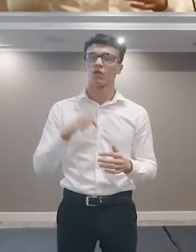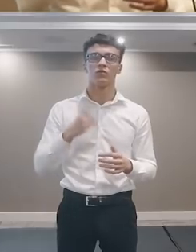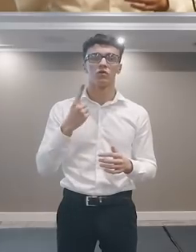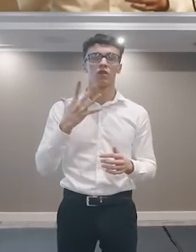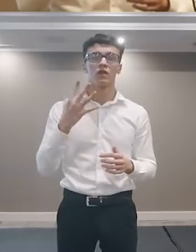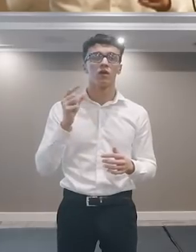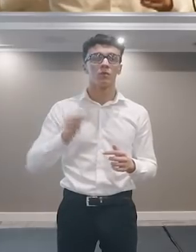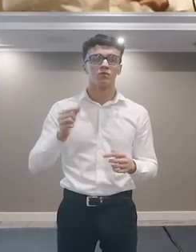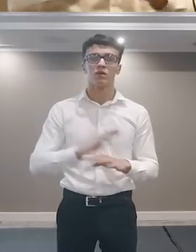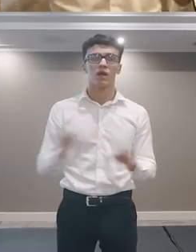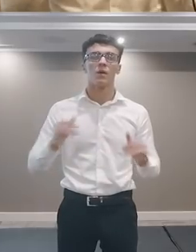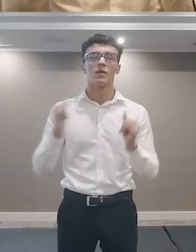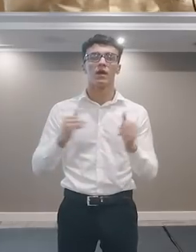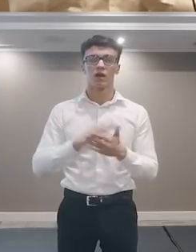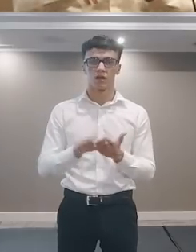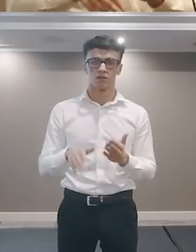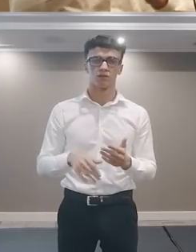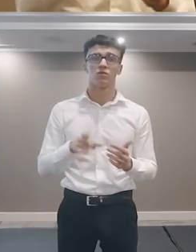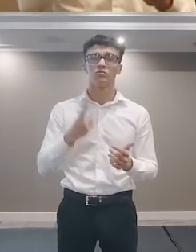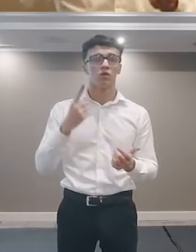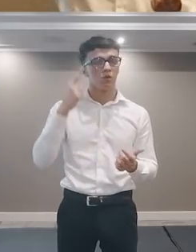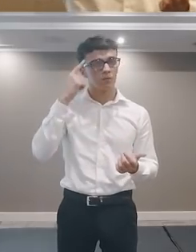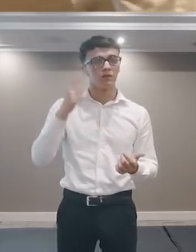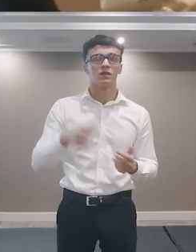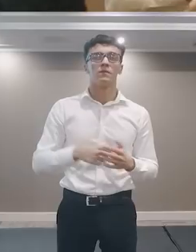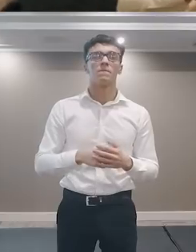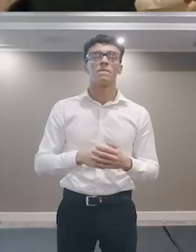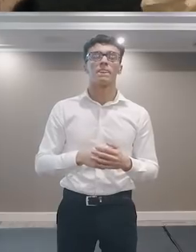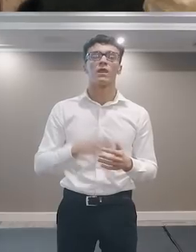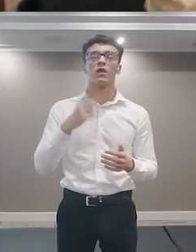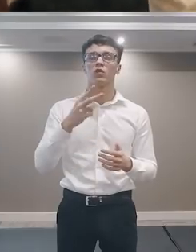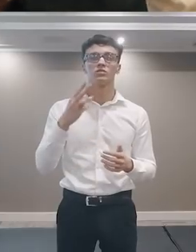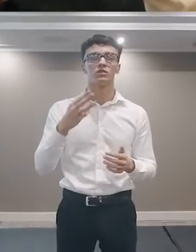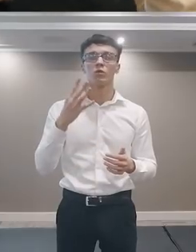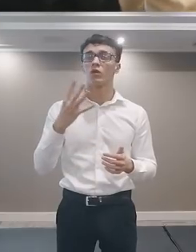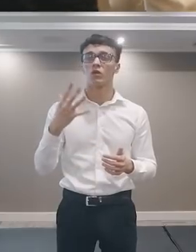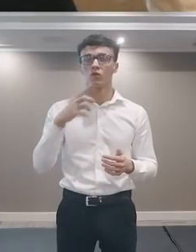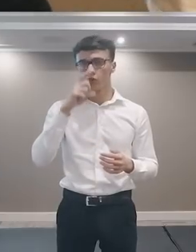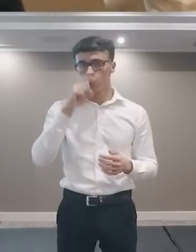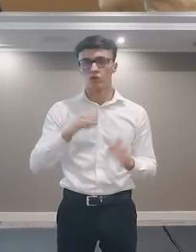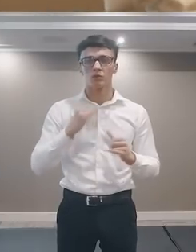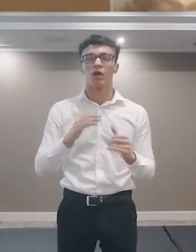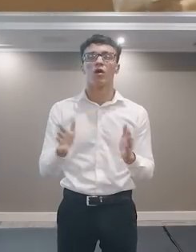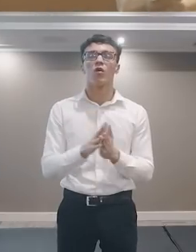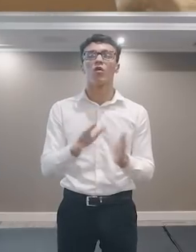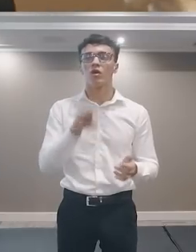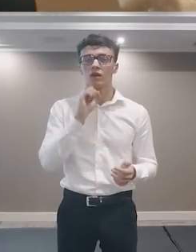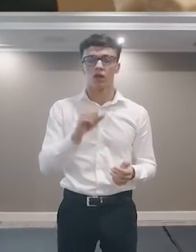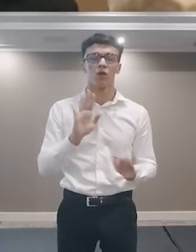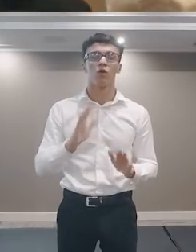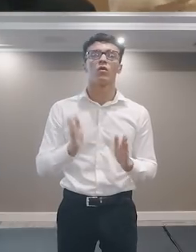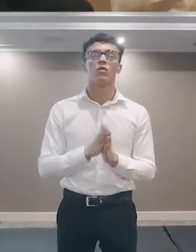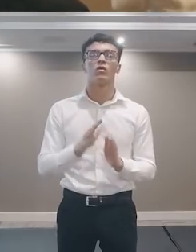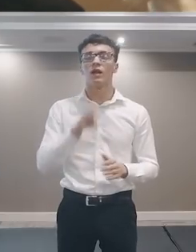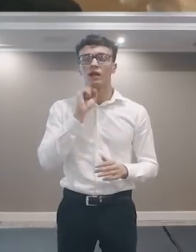piensa con quién te has ido de vacaciones en los 235 últimos años piensa en tus amigos piensa o con quién te quieres